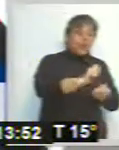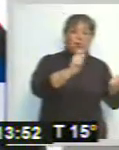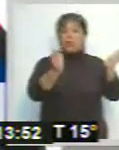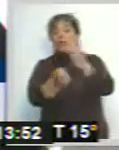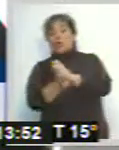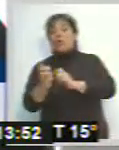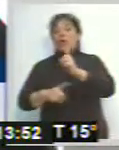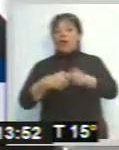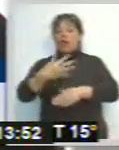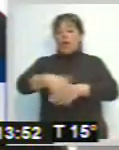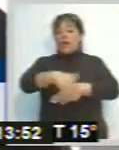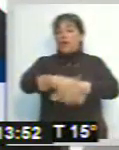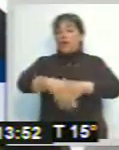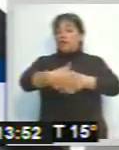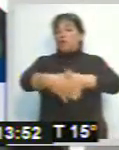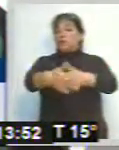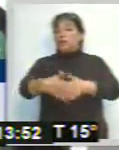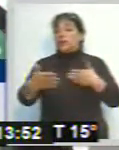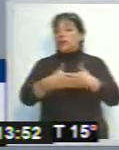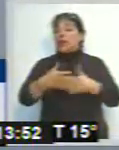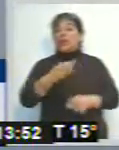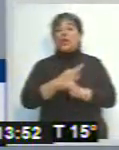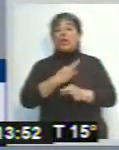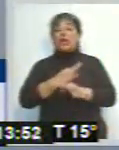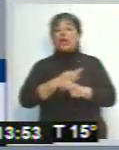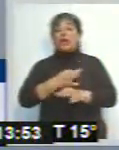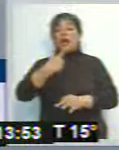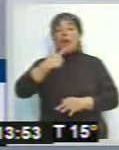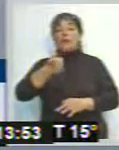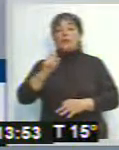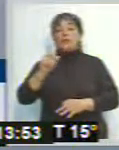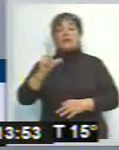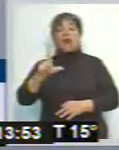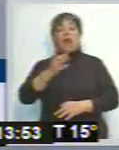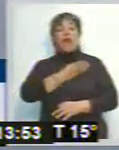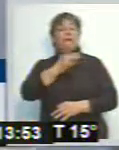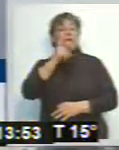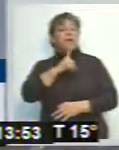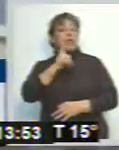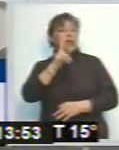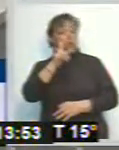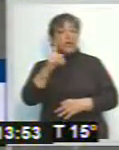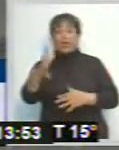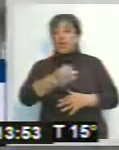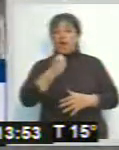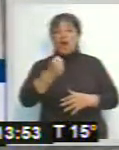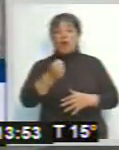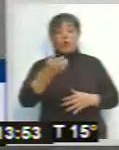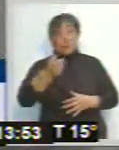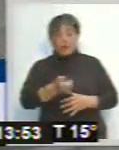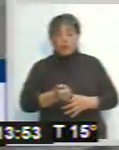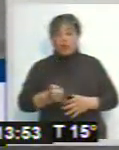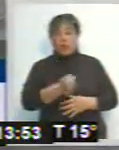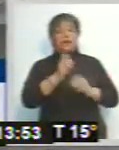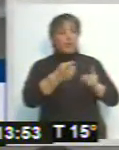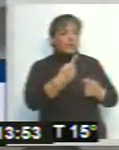pocas cuadras de donde es esta escuela Salfiti y le sustrajeron el celular. También se lo entrevistó para poder conocer